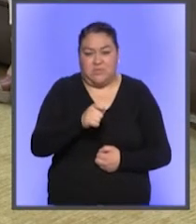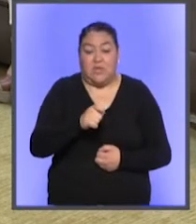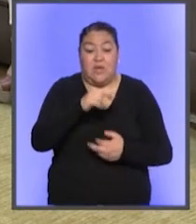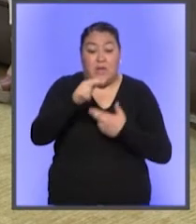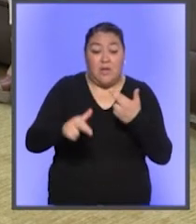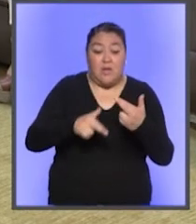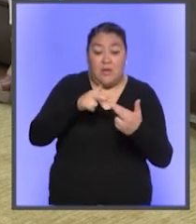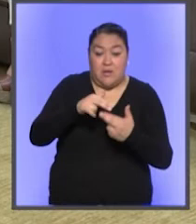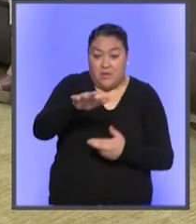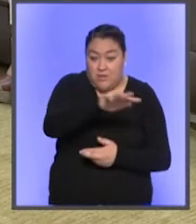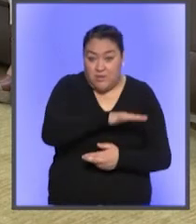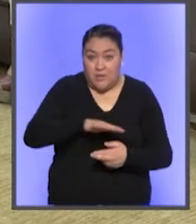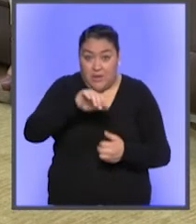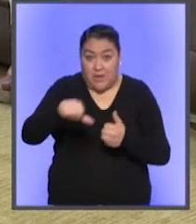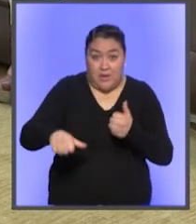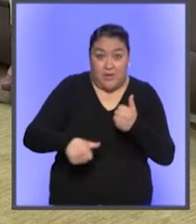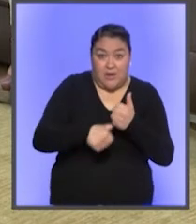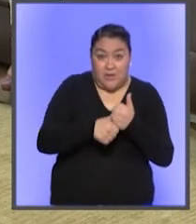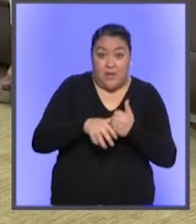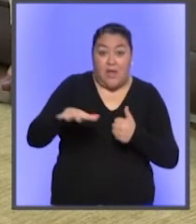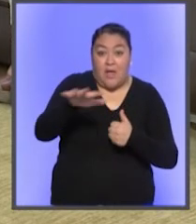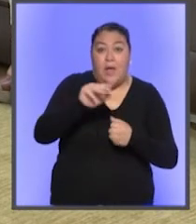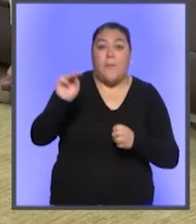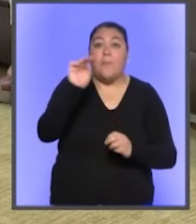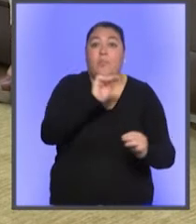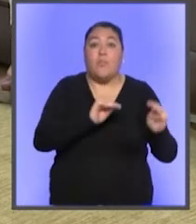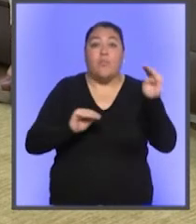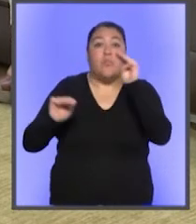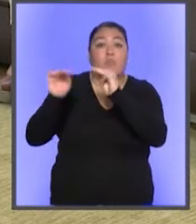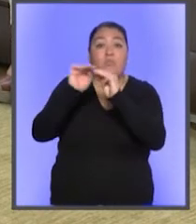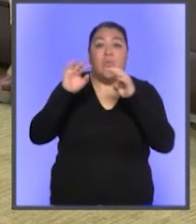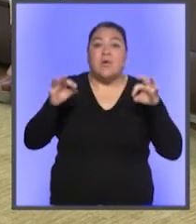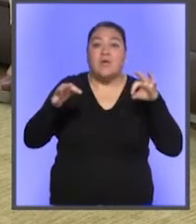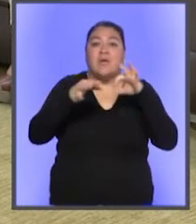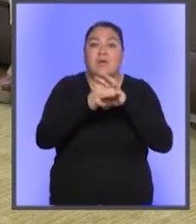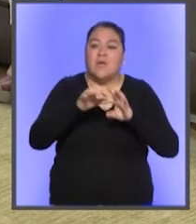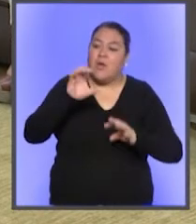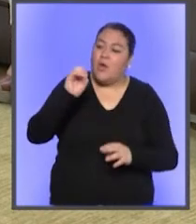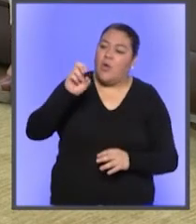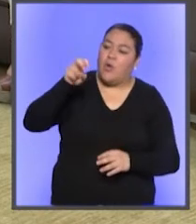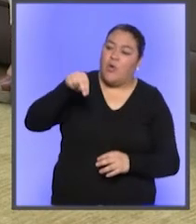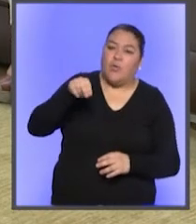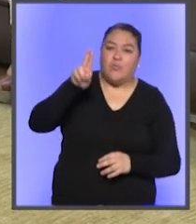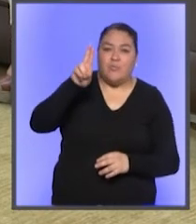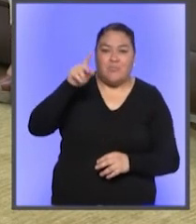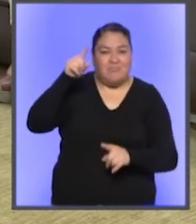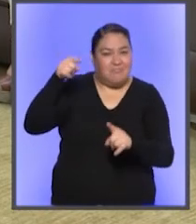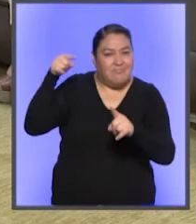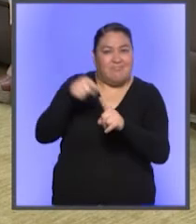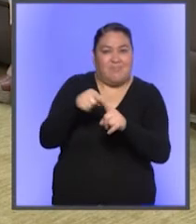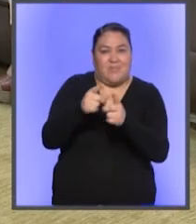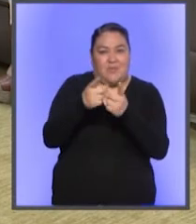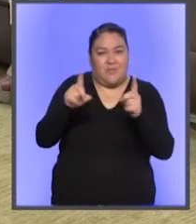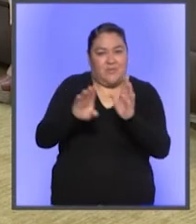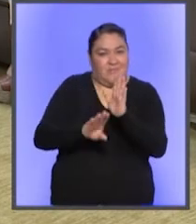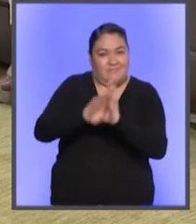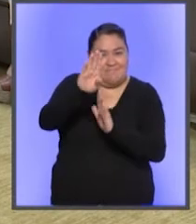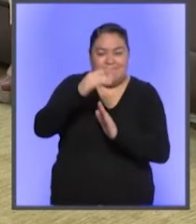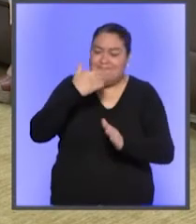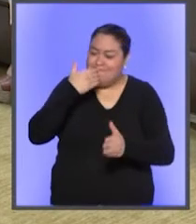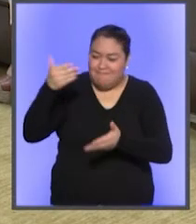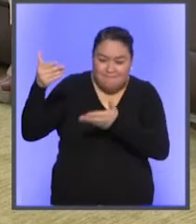Regional de la Sierra Norte del programa de Naciones Unidas para el desarrollo bienvenidas